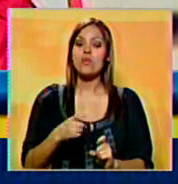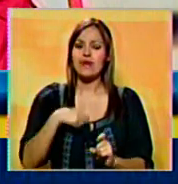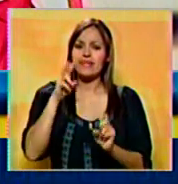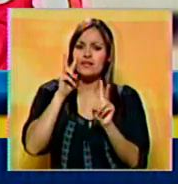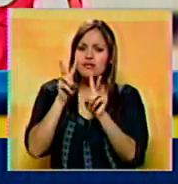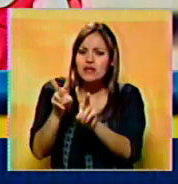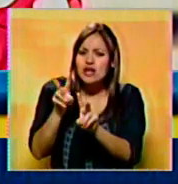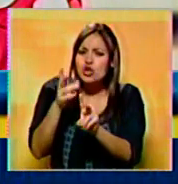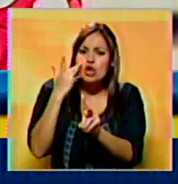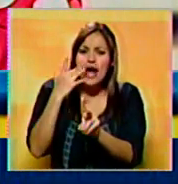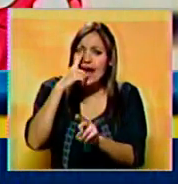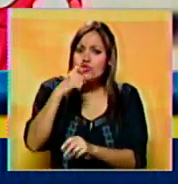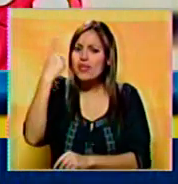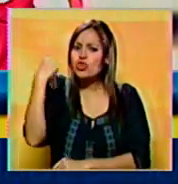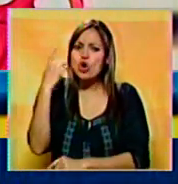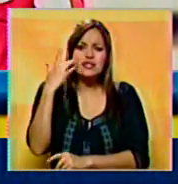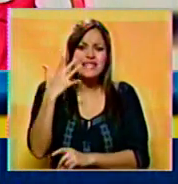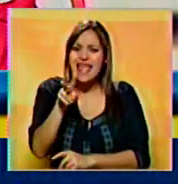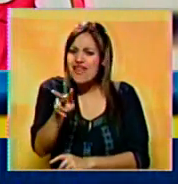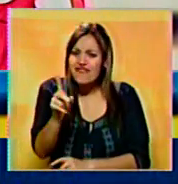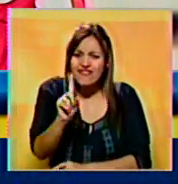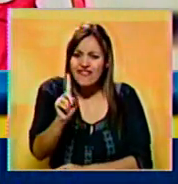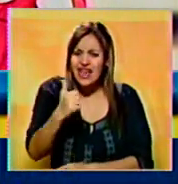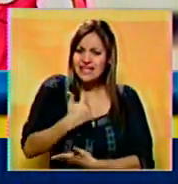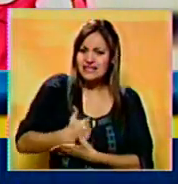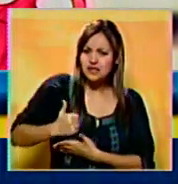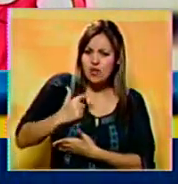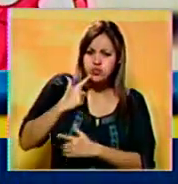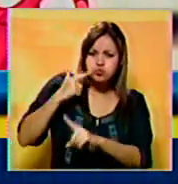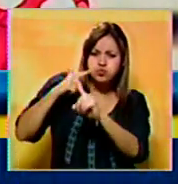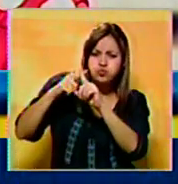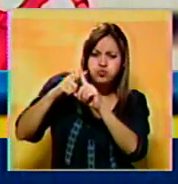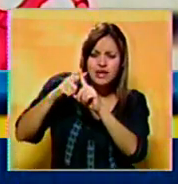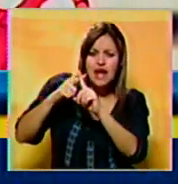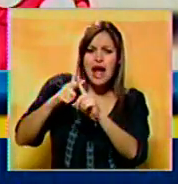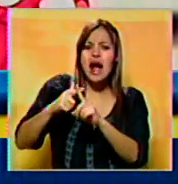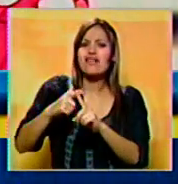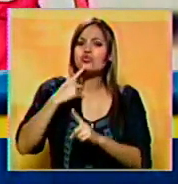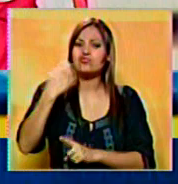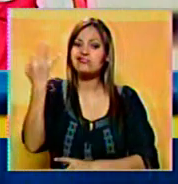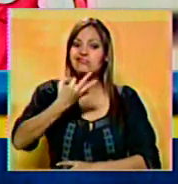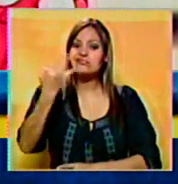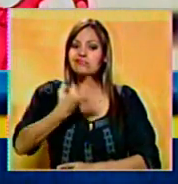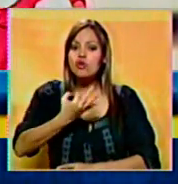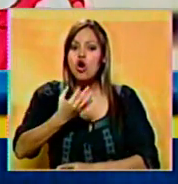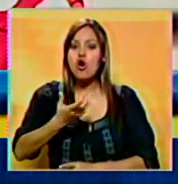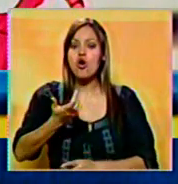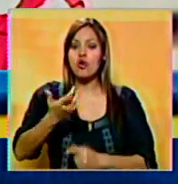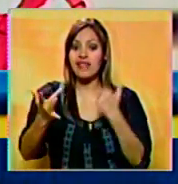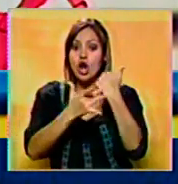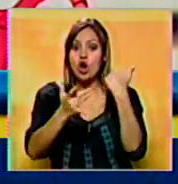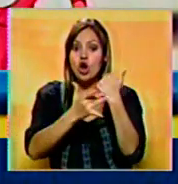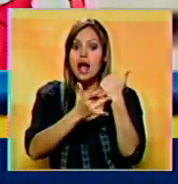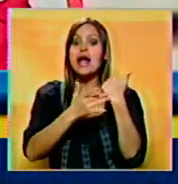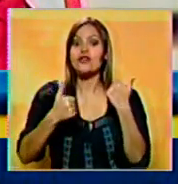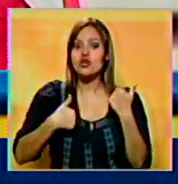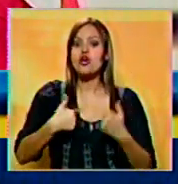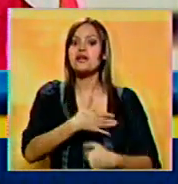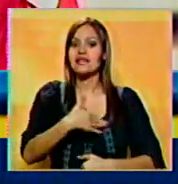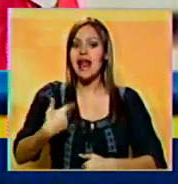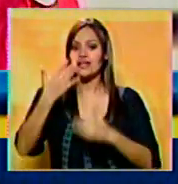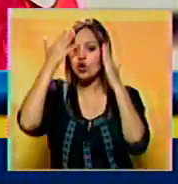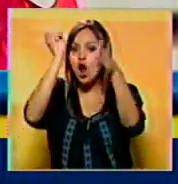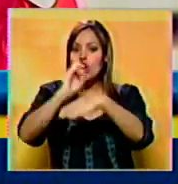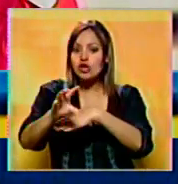algo que no se veía el año anterior y de poder tener un aparato mamógrafo calibrado, que es lo que nosotros también perseguimos en nuestro